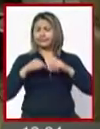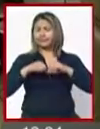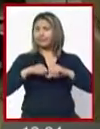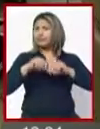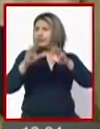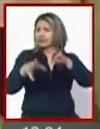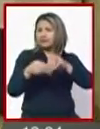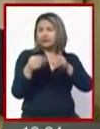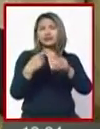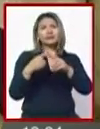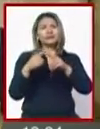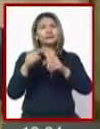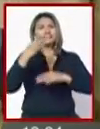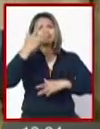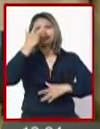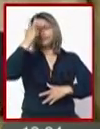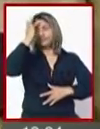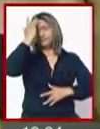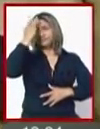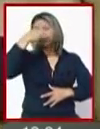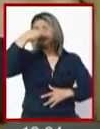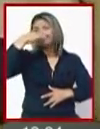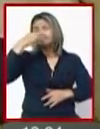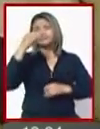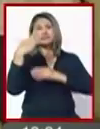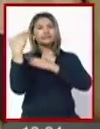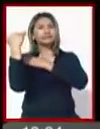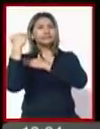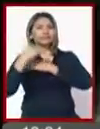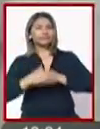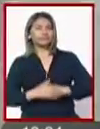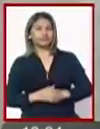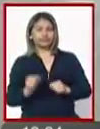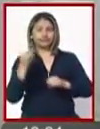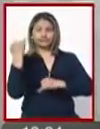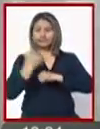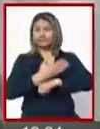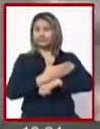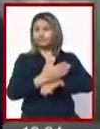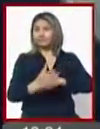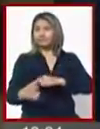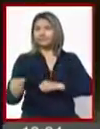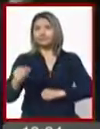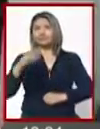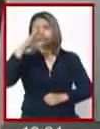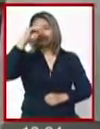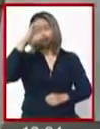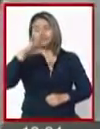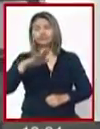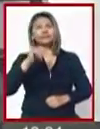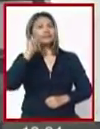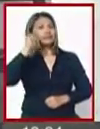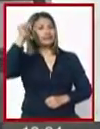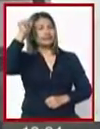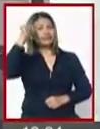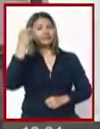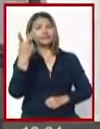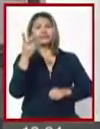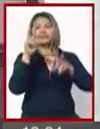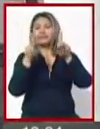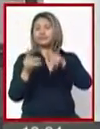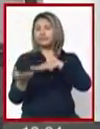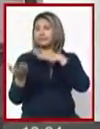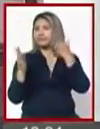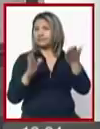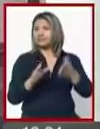Continúan incrementándose los casos de influenza en la ciudad de Santa Cruz. En las últimas horas, un menor de edad y un adulto perdieron la